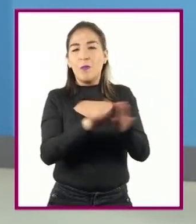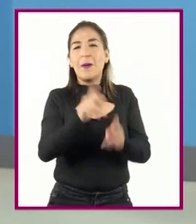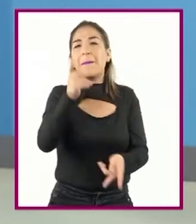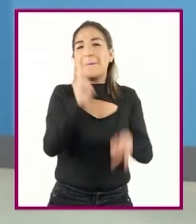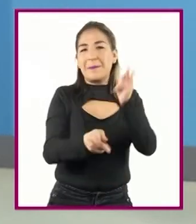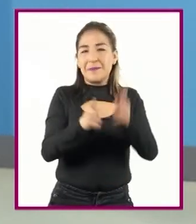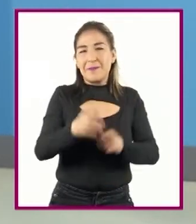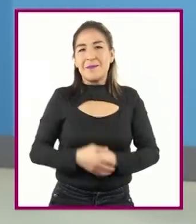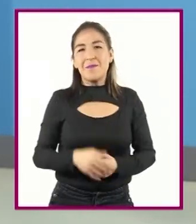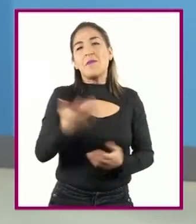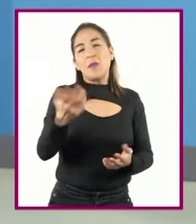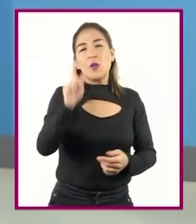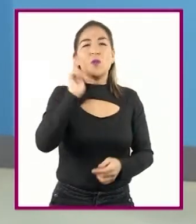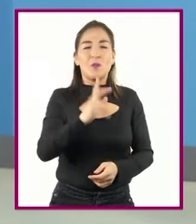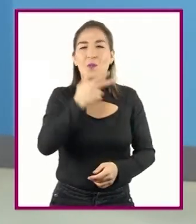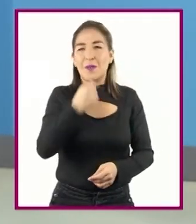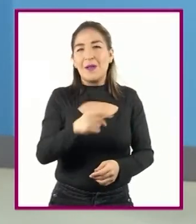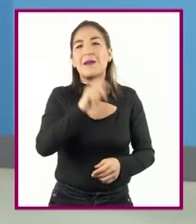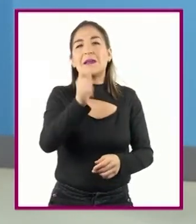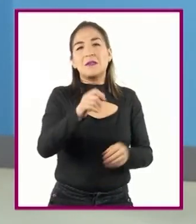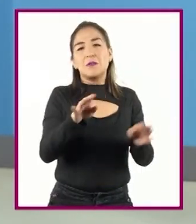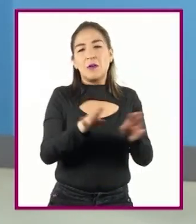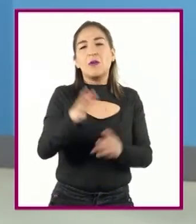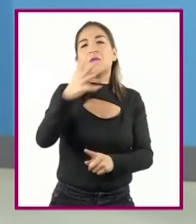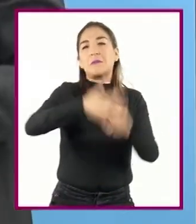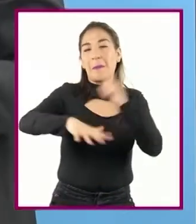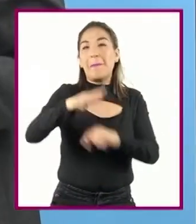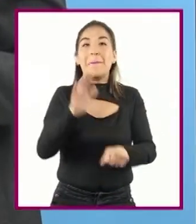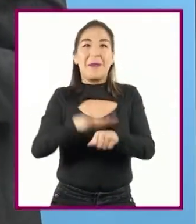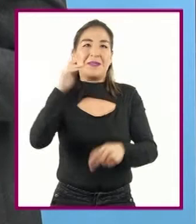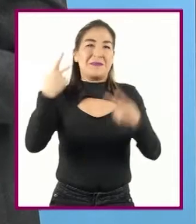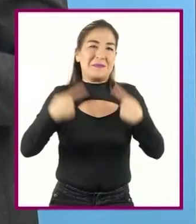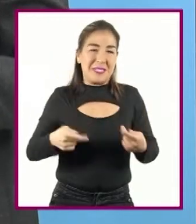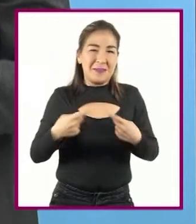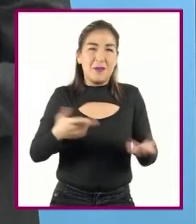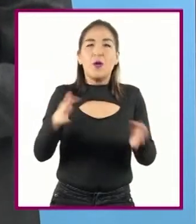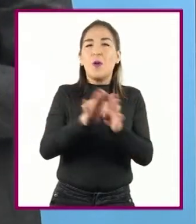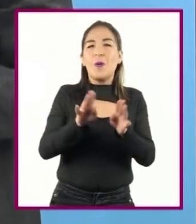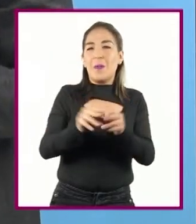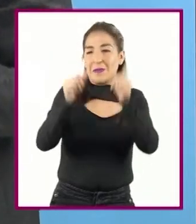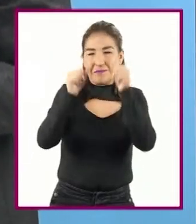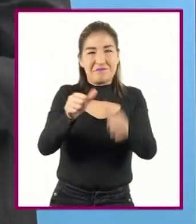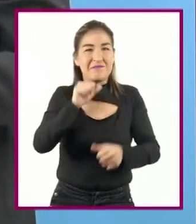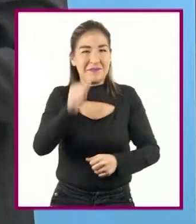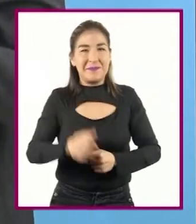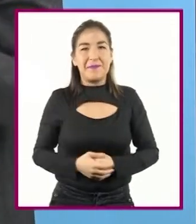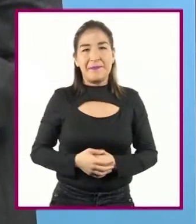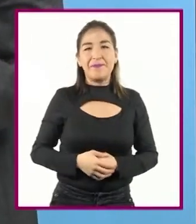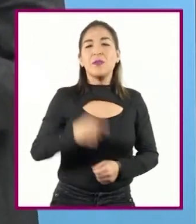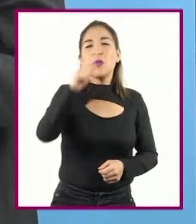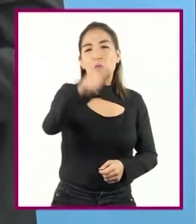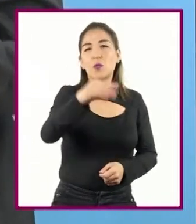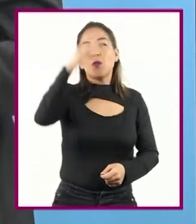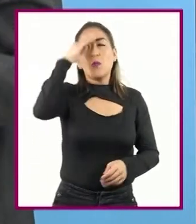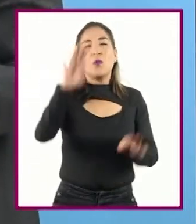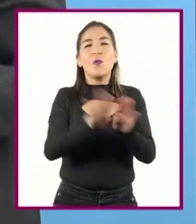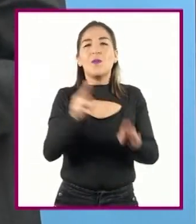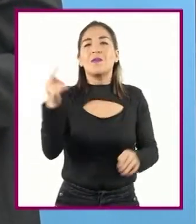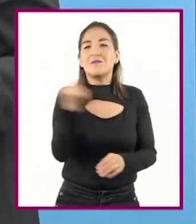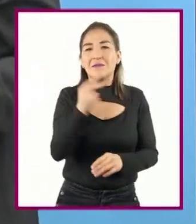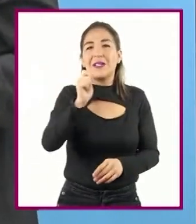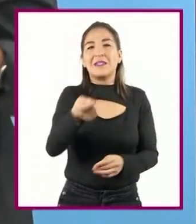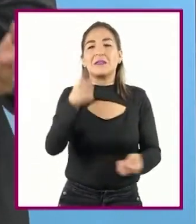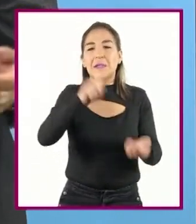interlocutora o interlocutor, o interlocutores. ¿Han dejado de considerar las necesidades de